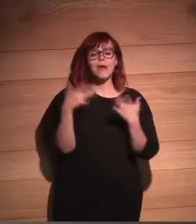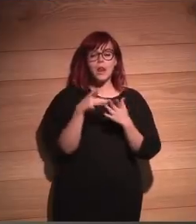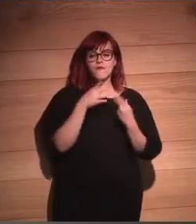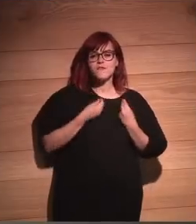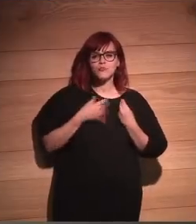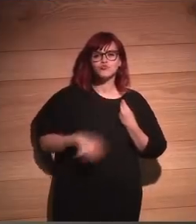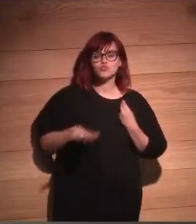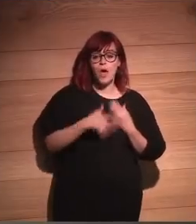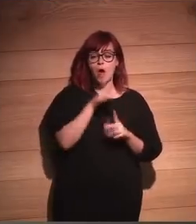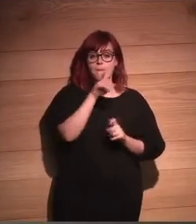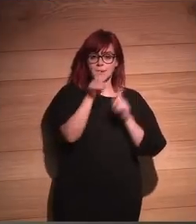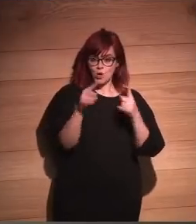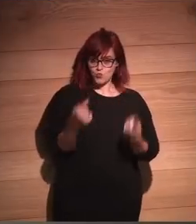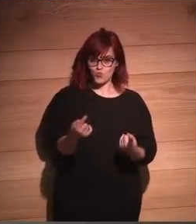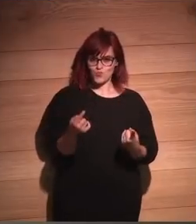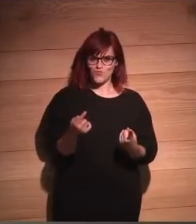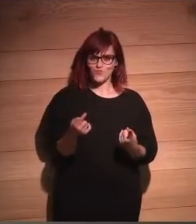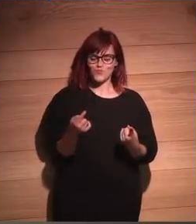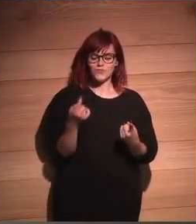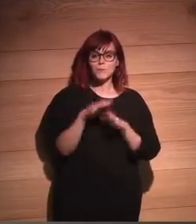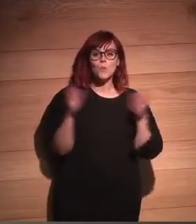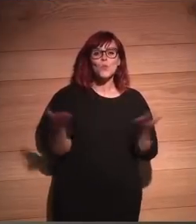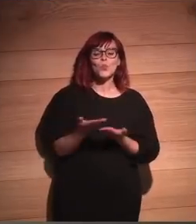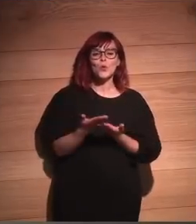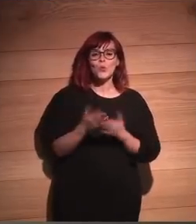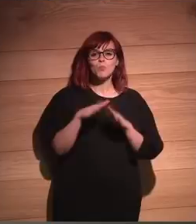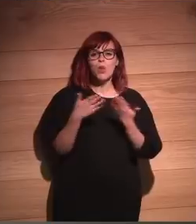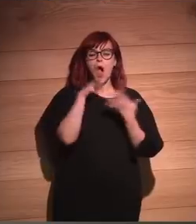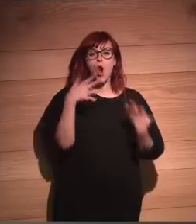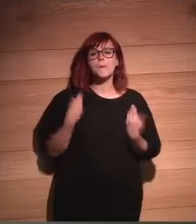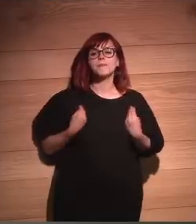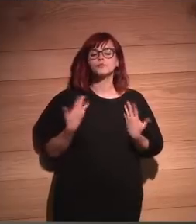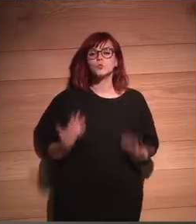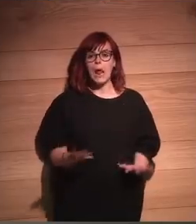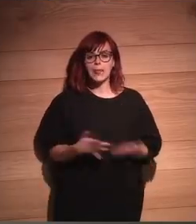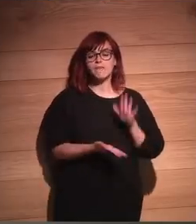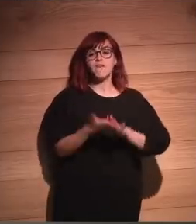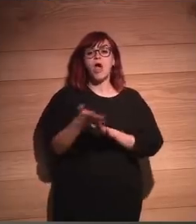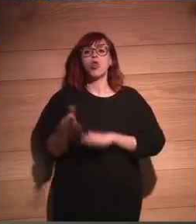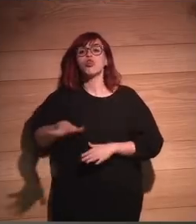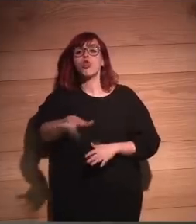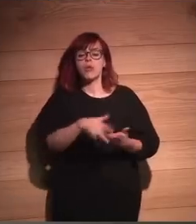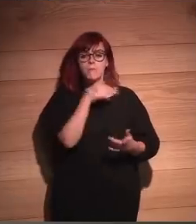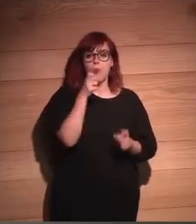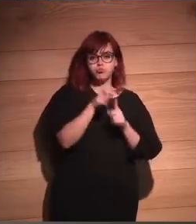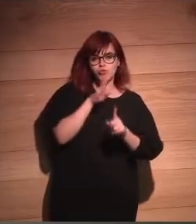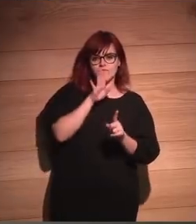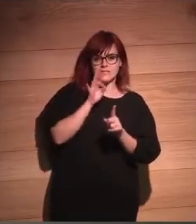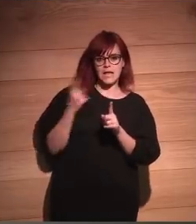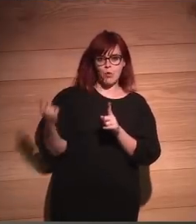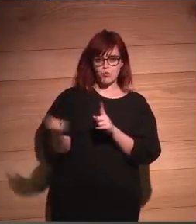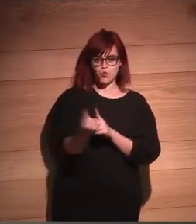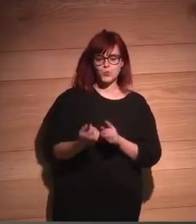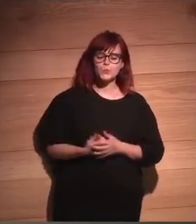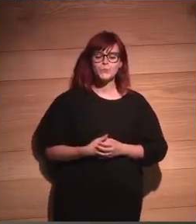vivimos. Yo os preguntaría en una primera intervención en qué mundo estamos viviendo y a dónde lo estamos llevando desde vuestras perspectivas